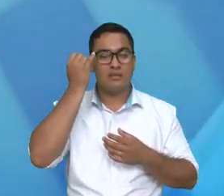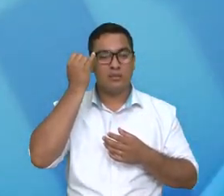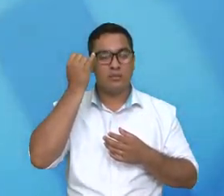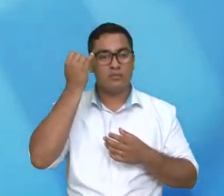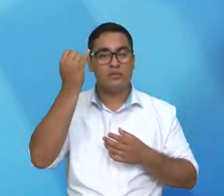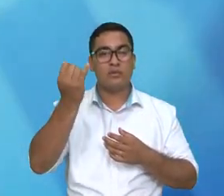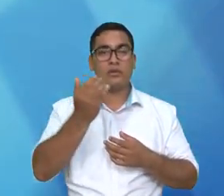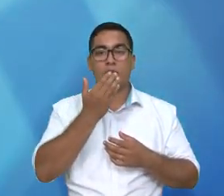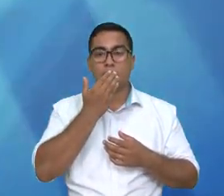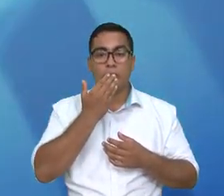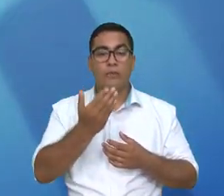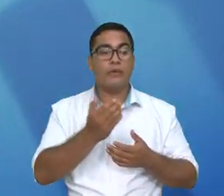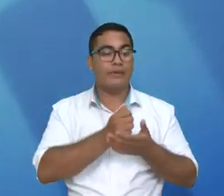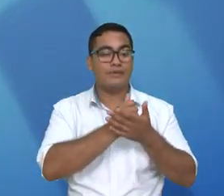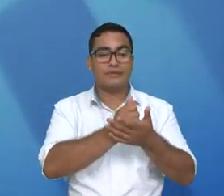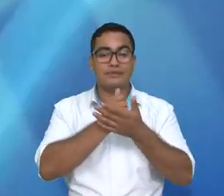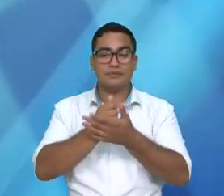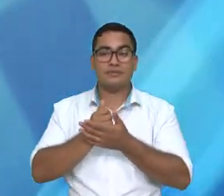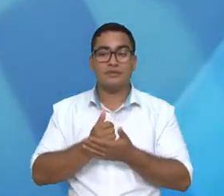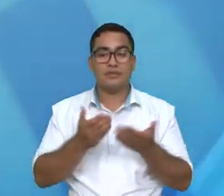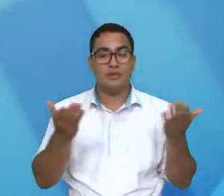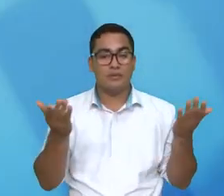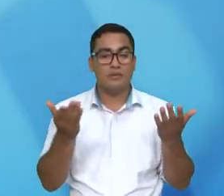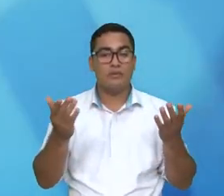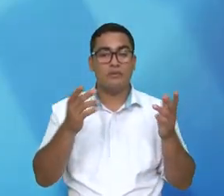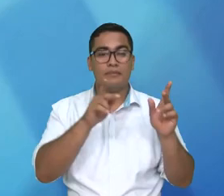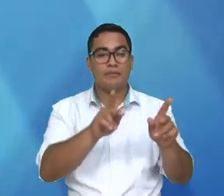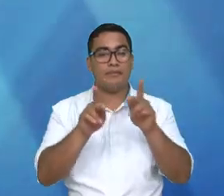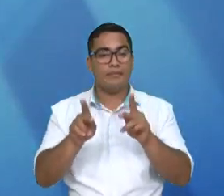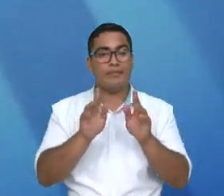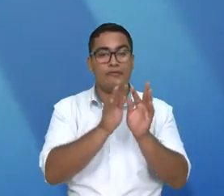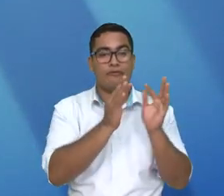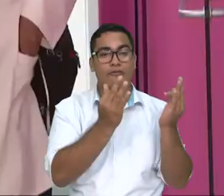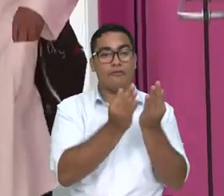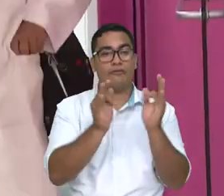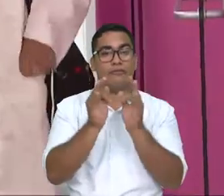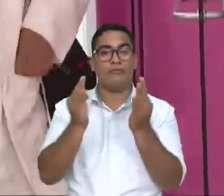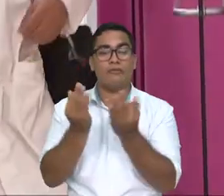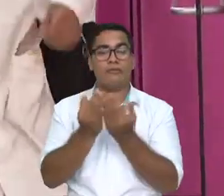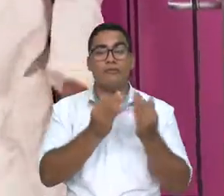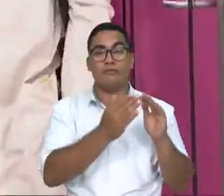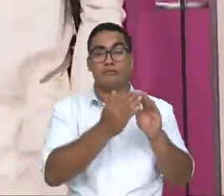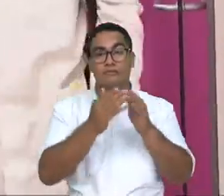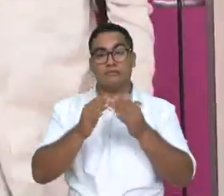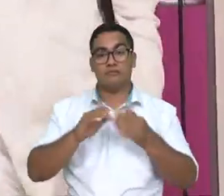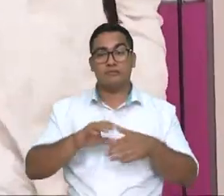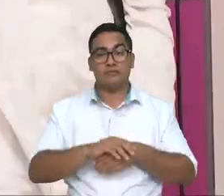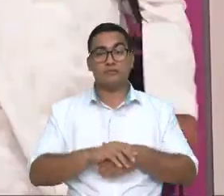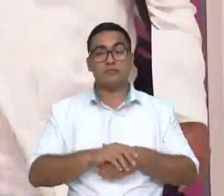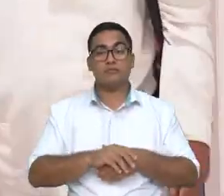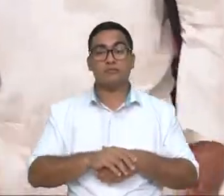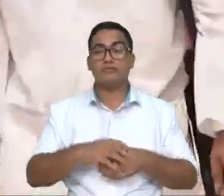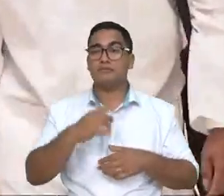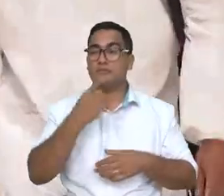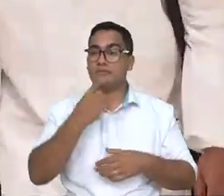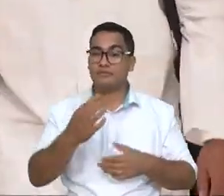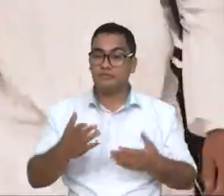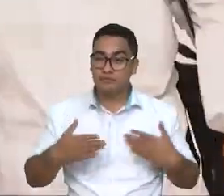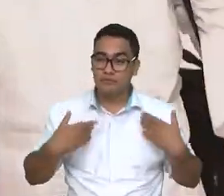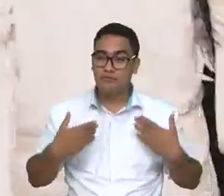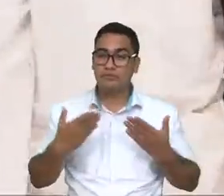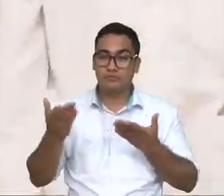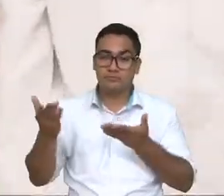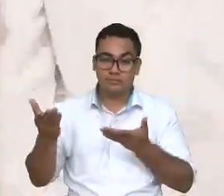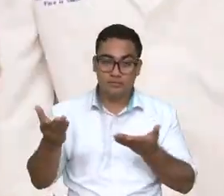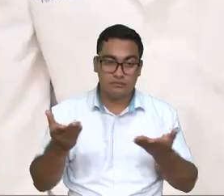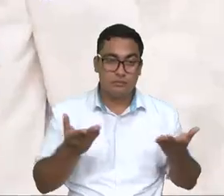la solidaridad desde la persona, la familia y la comunidad. Saludó la llegada de los especialistas